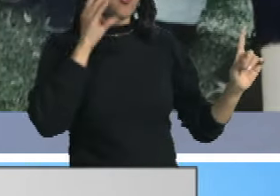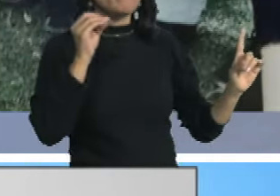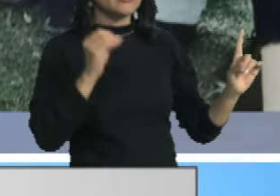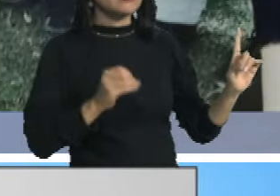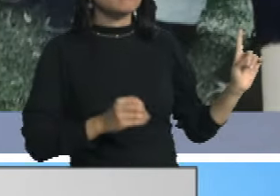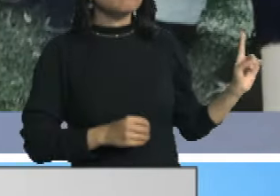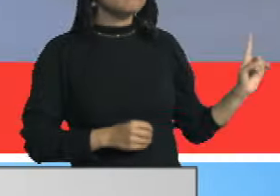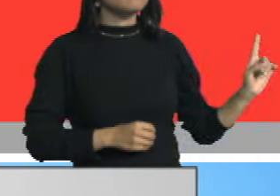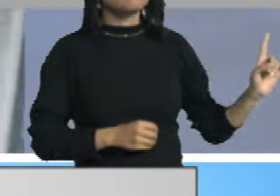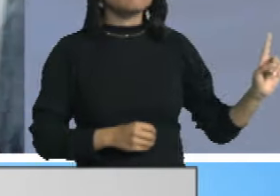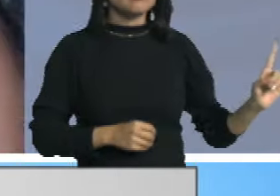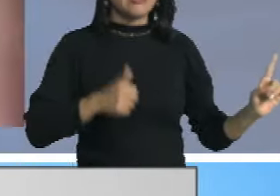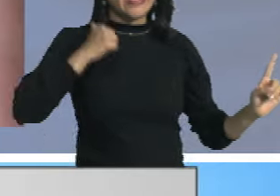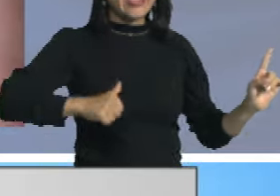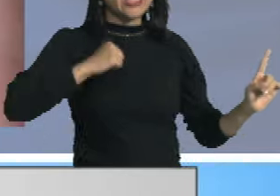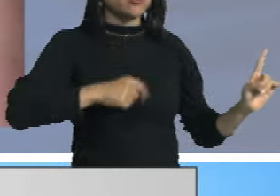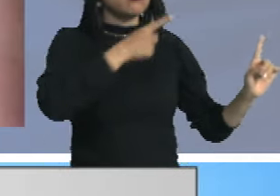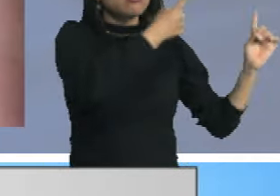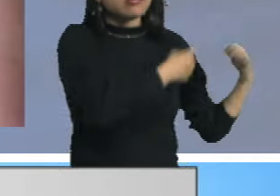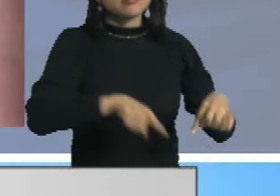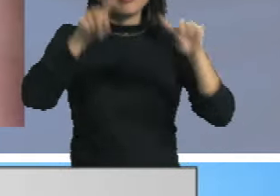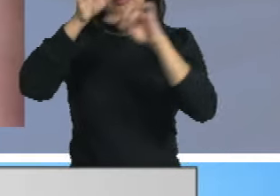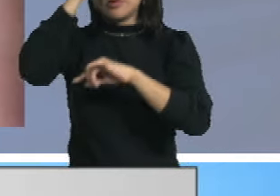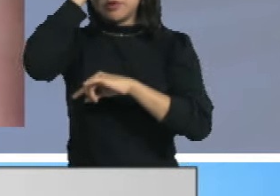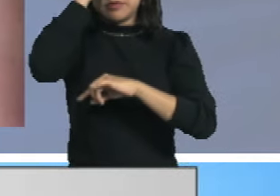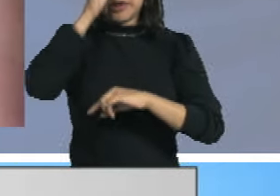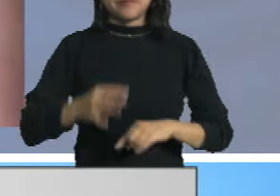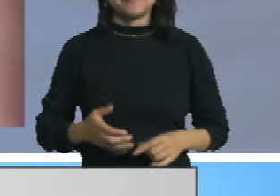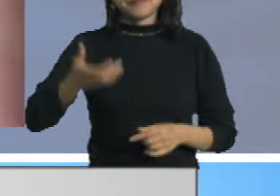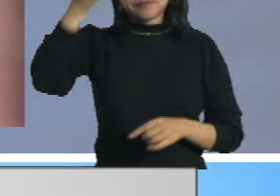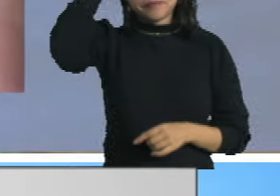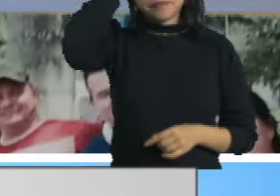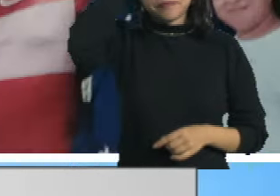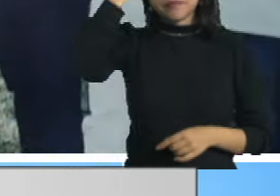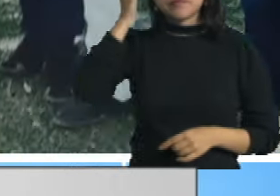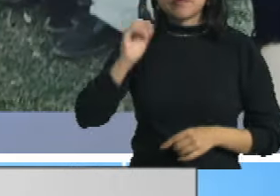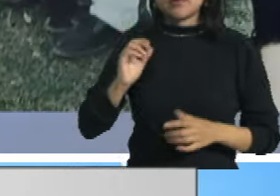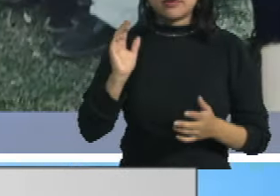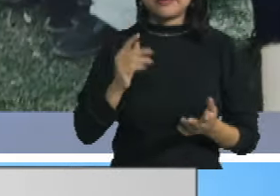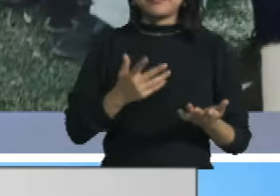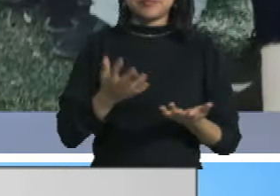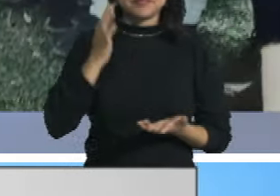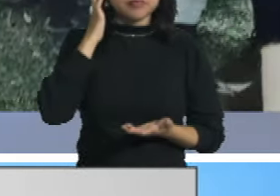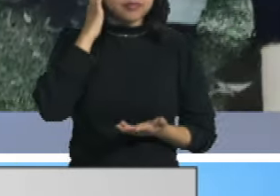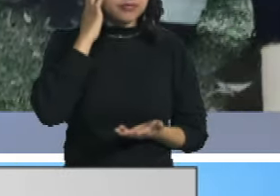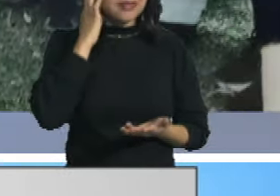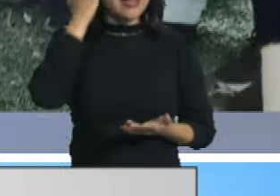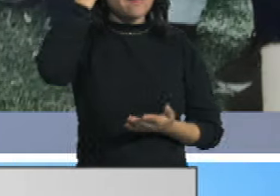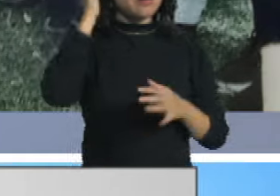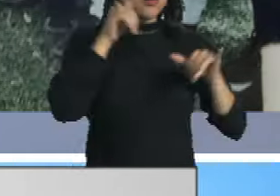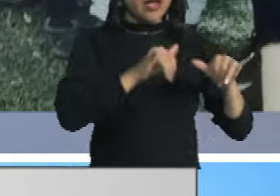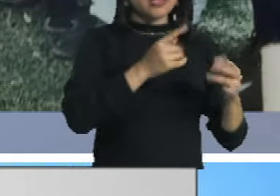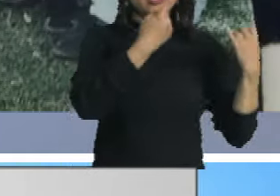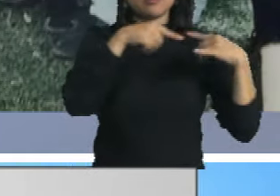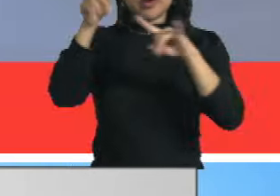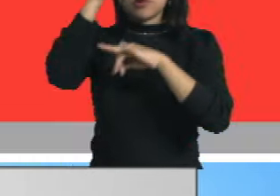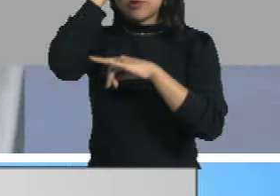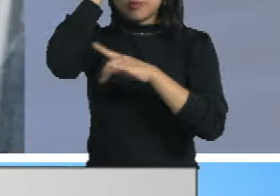fue atendido con nuestros enfermeros en el lugar y trasladado de manera inmediata a un